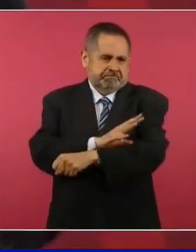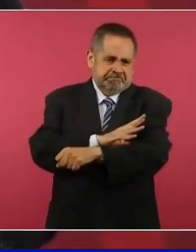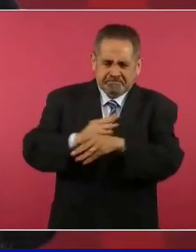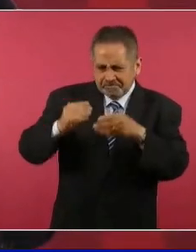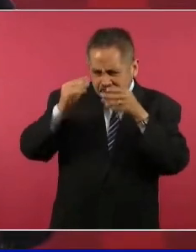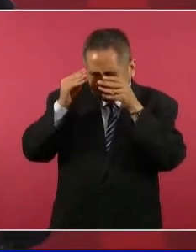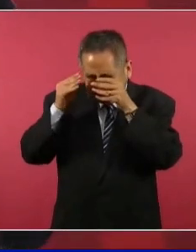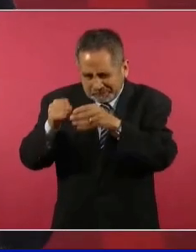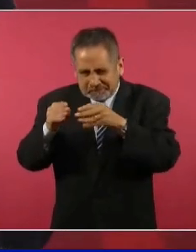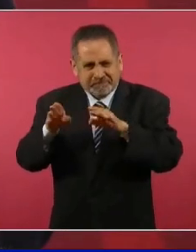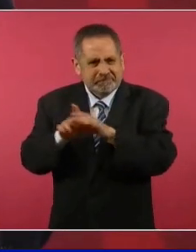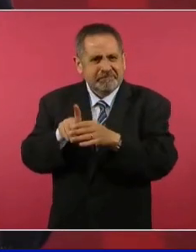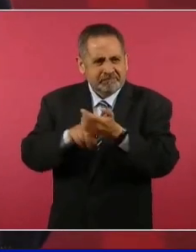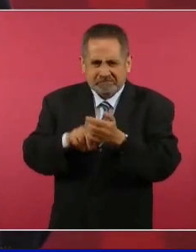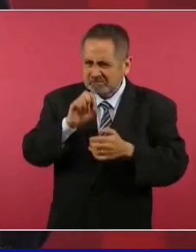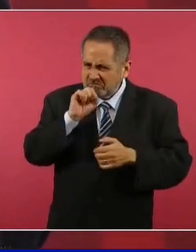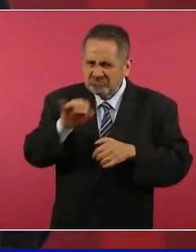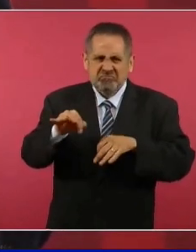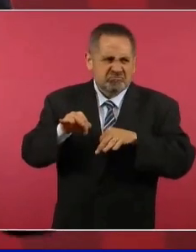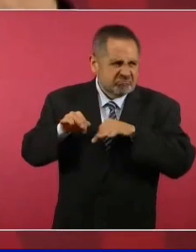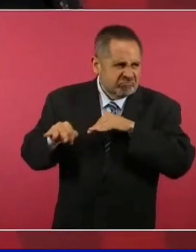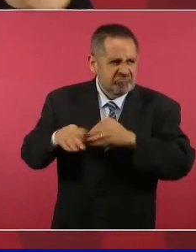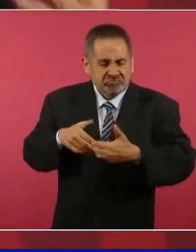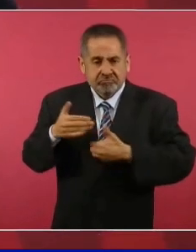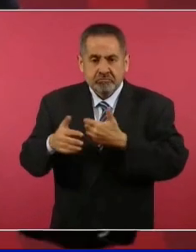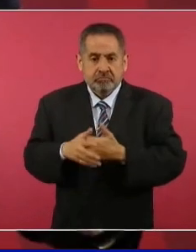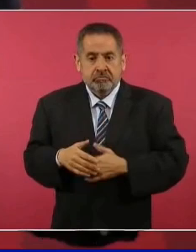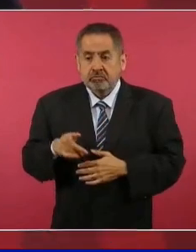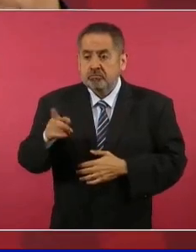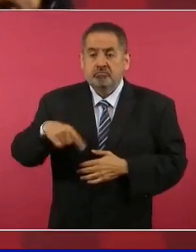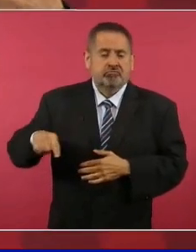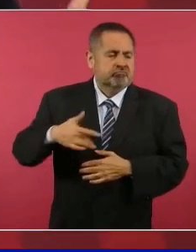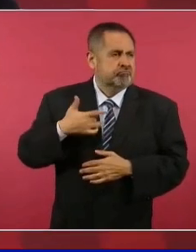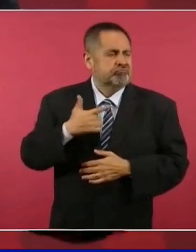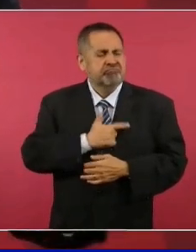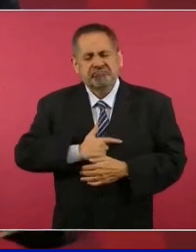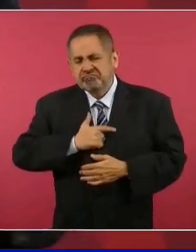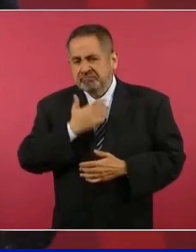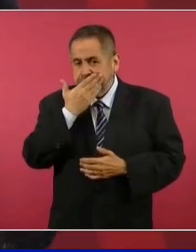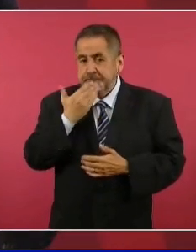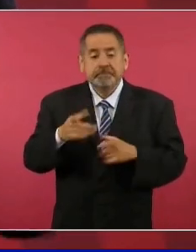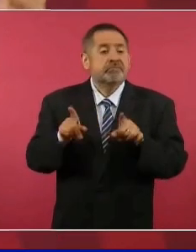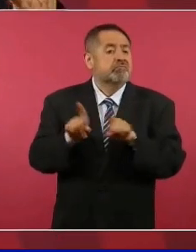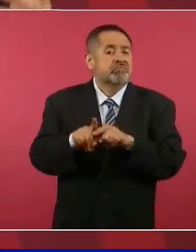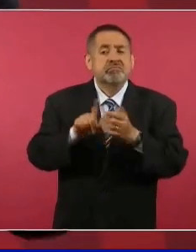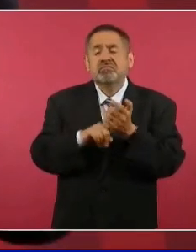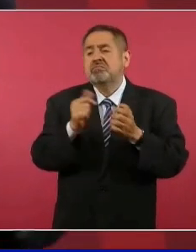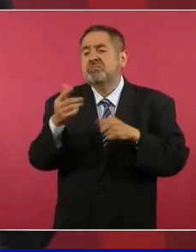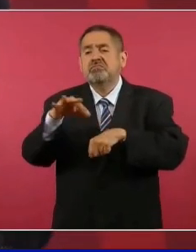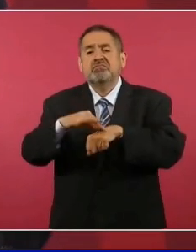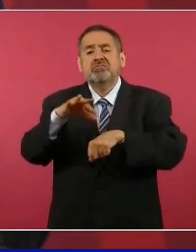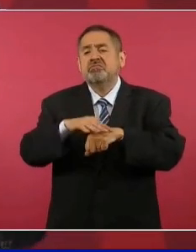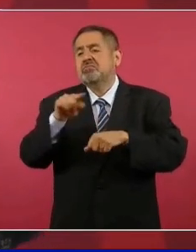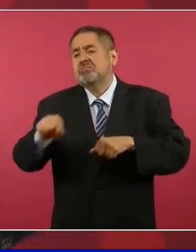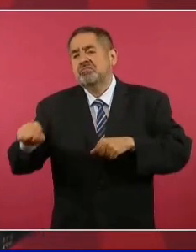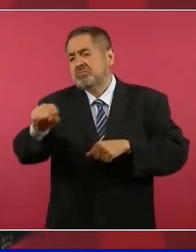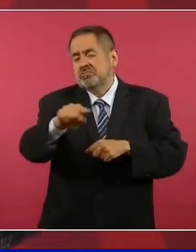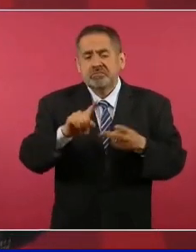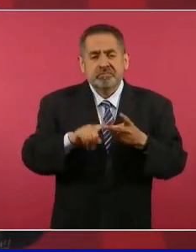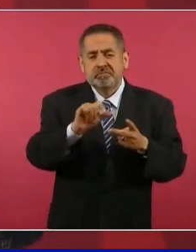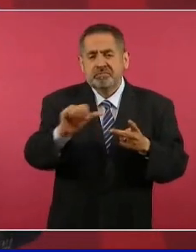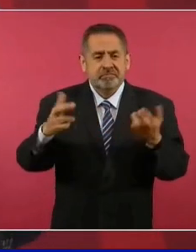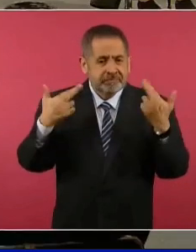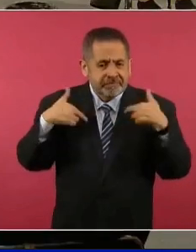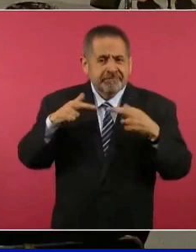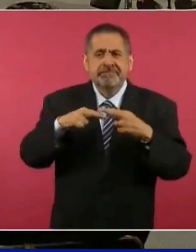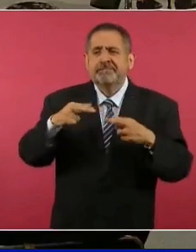aplicados por entero y lo hacen con mucho gusto. Lo mismo los médicos, todos, los